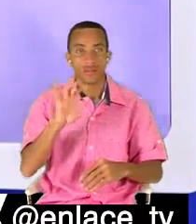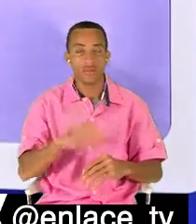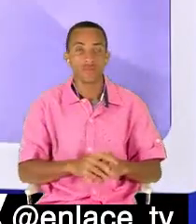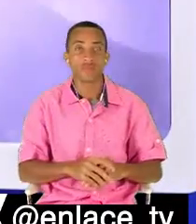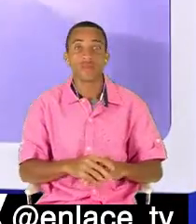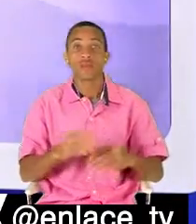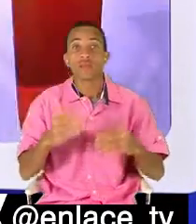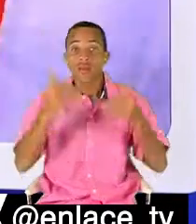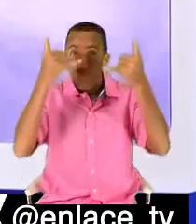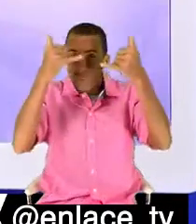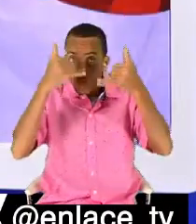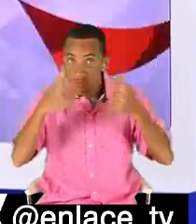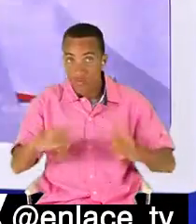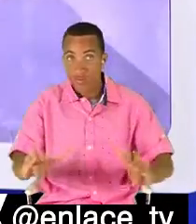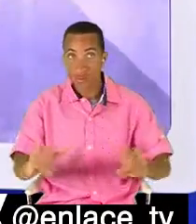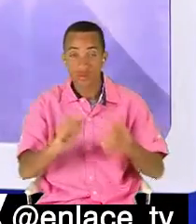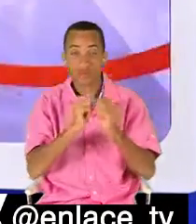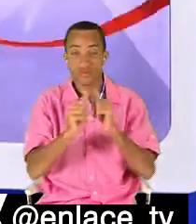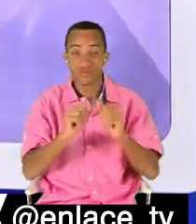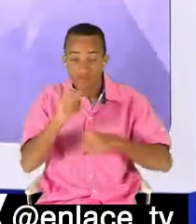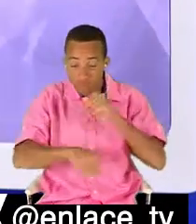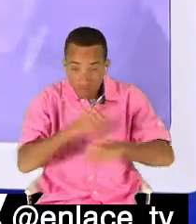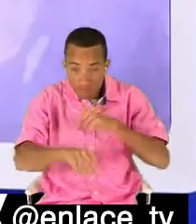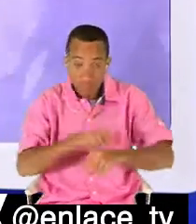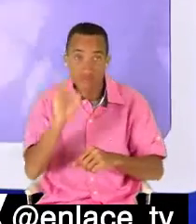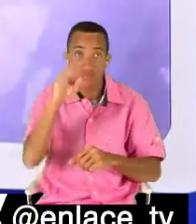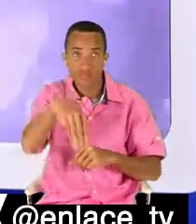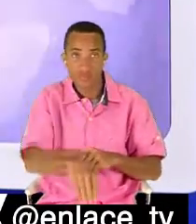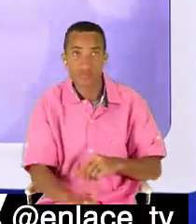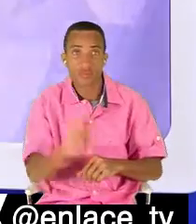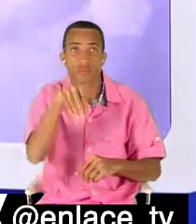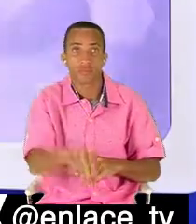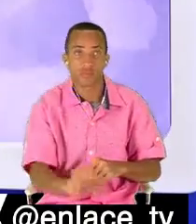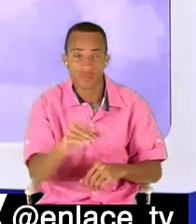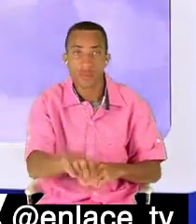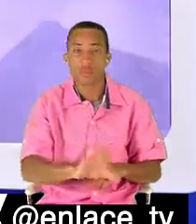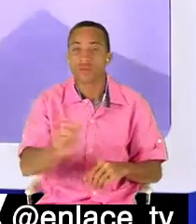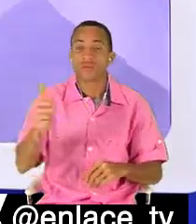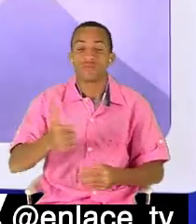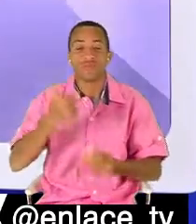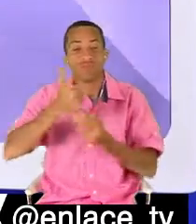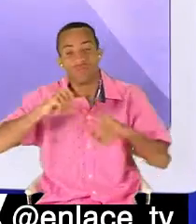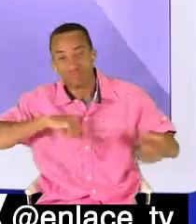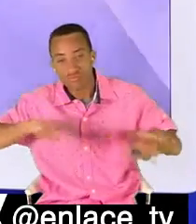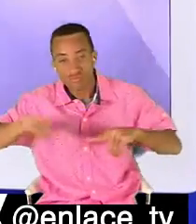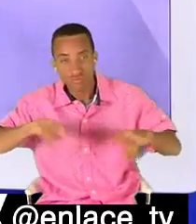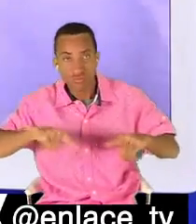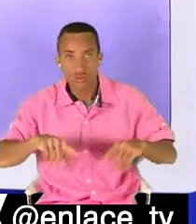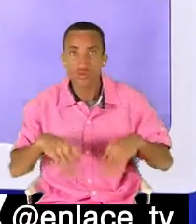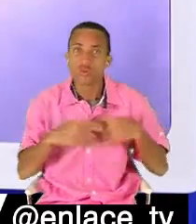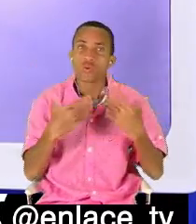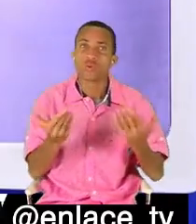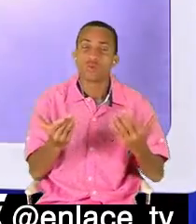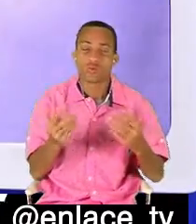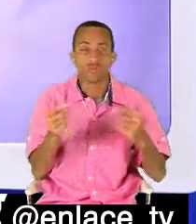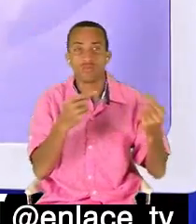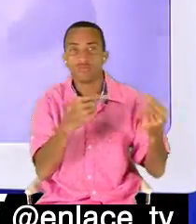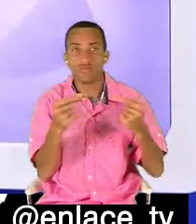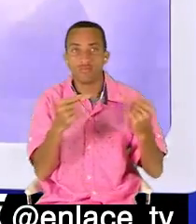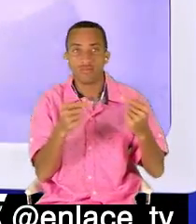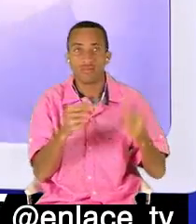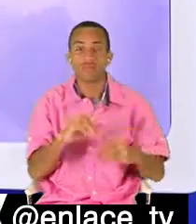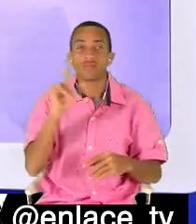Finalizado el torneo mundial de BMX, tanto los participantes como los técnicos hacen el balance de lo que fue esta competencia en